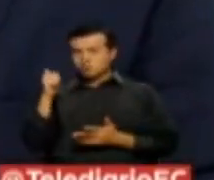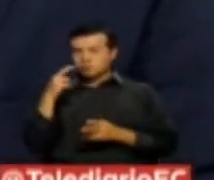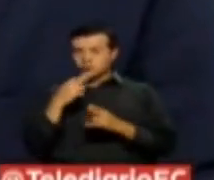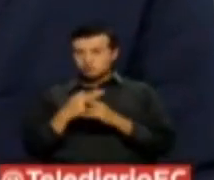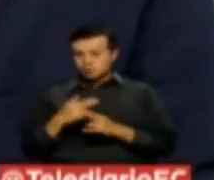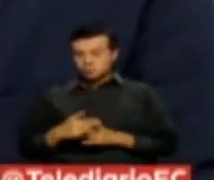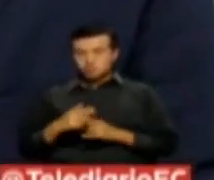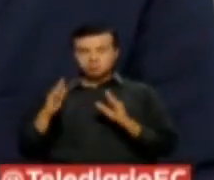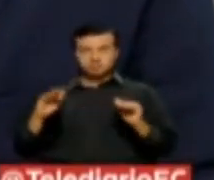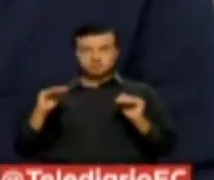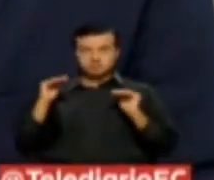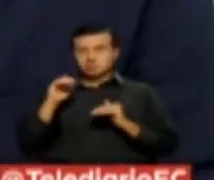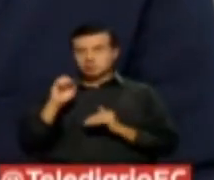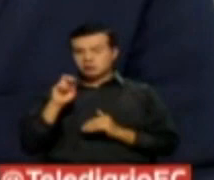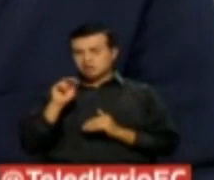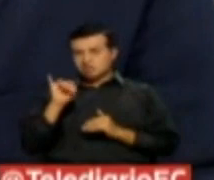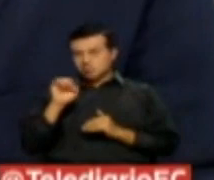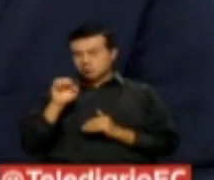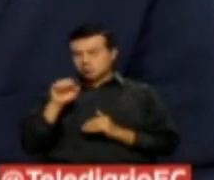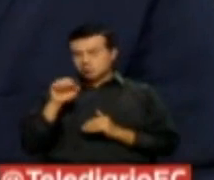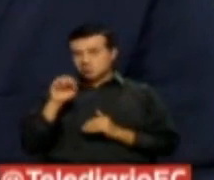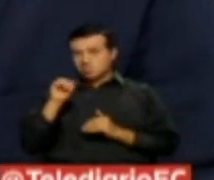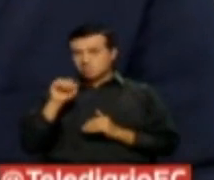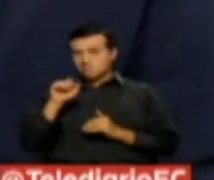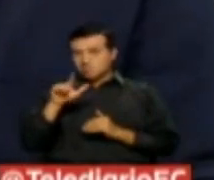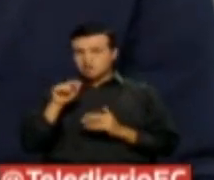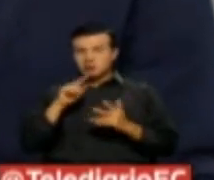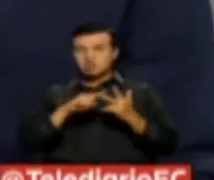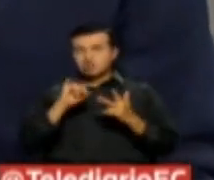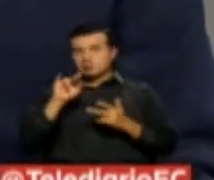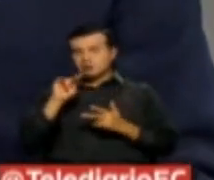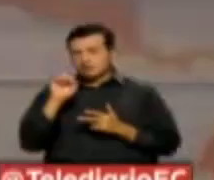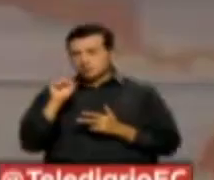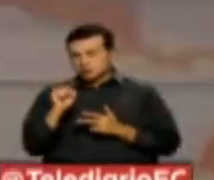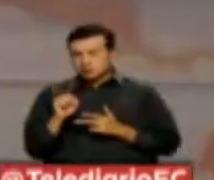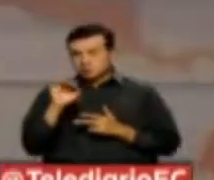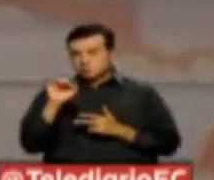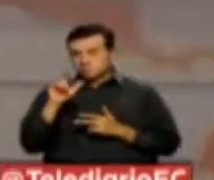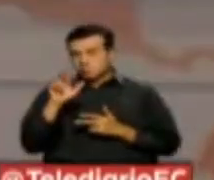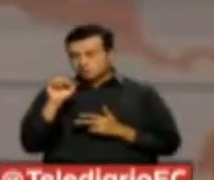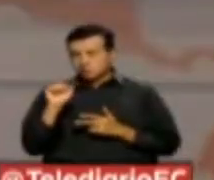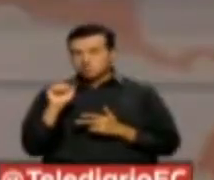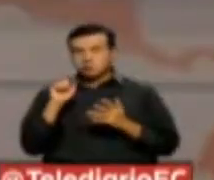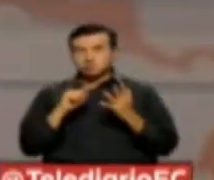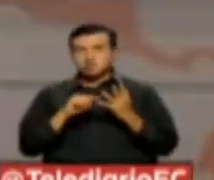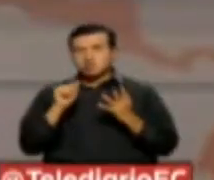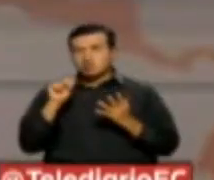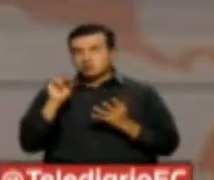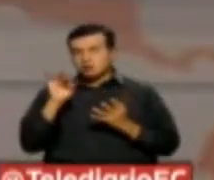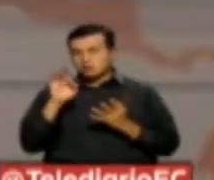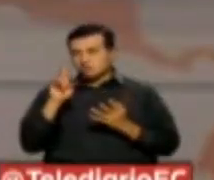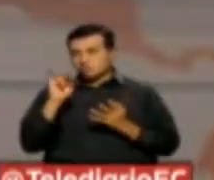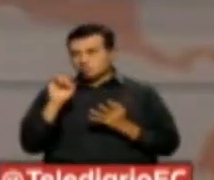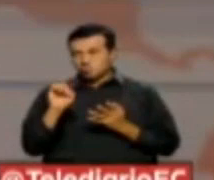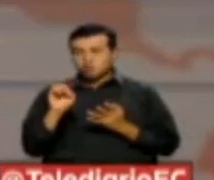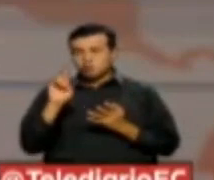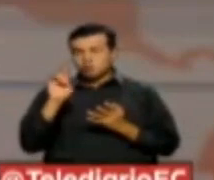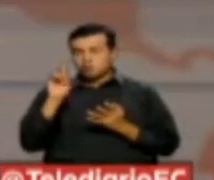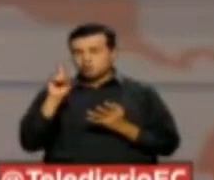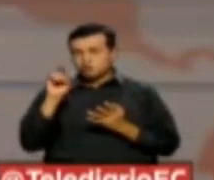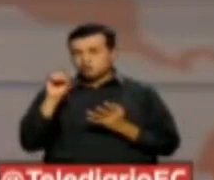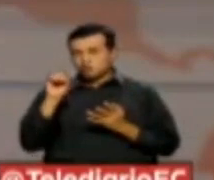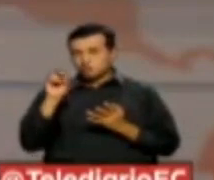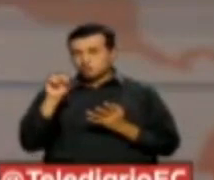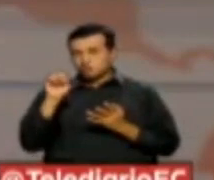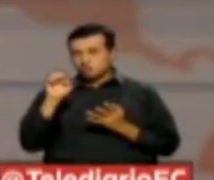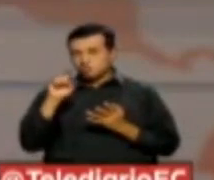notables enrique males e inés flores en el flores donde qué mal es antonio ordóñez que te antonio ordóñez